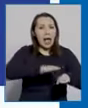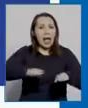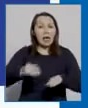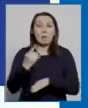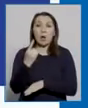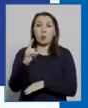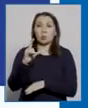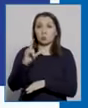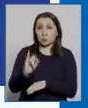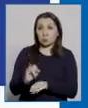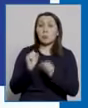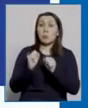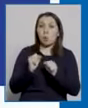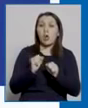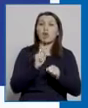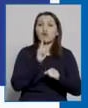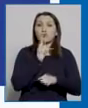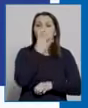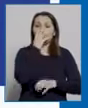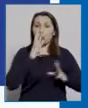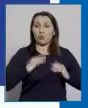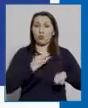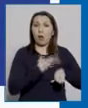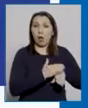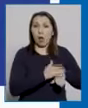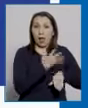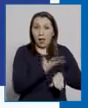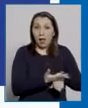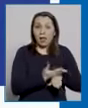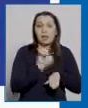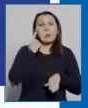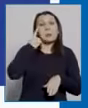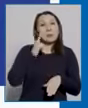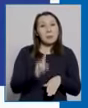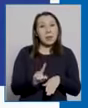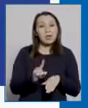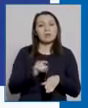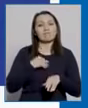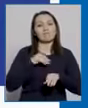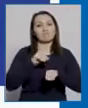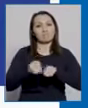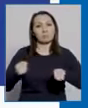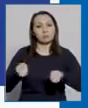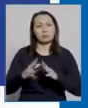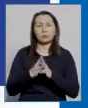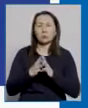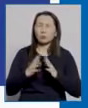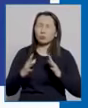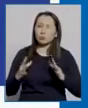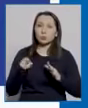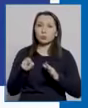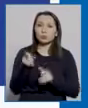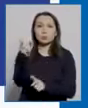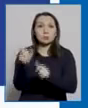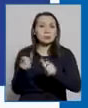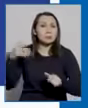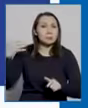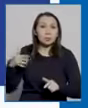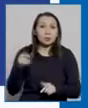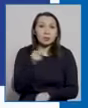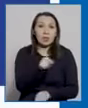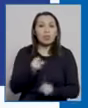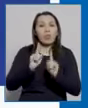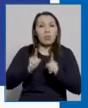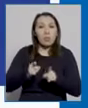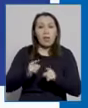podemos tener algunos ventiladores disponibles. Sin embargo, hacemos un llamado profundamente a la ciudadanía que